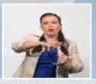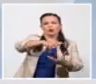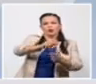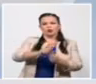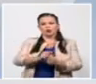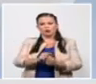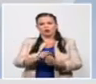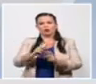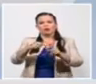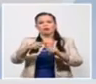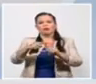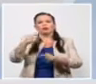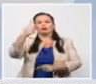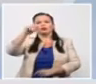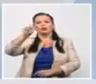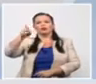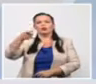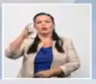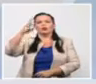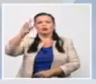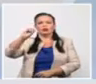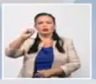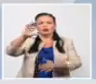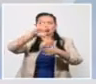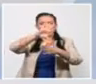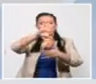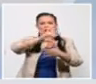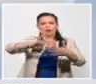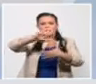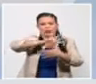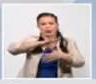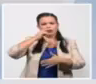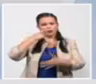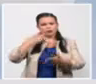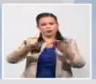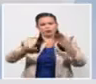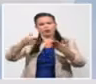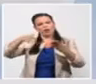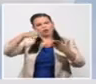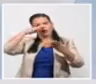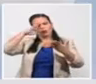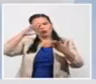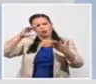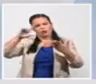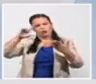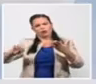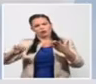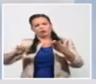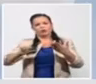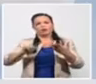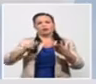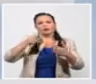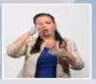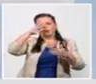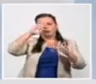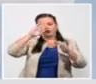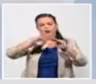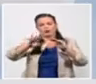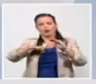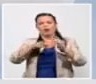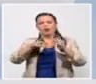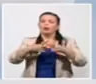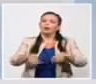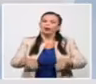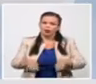la región de las Américas. Pudiéramos decir una letalidad inferior, pero yo reitero, y